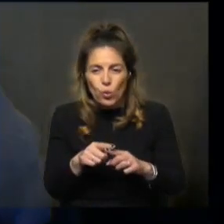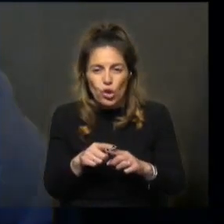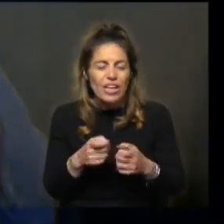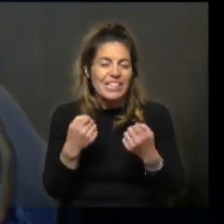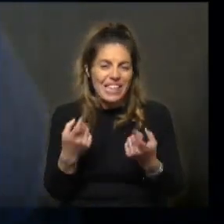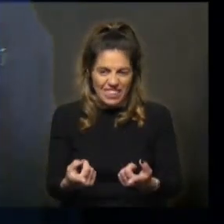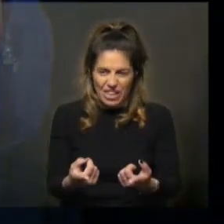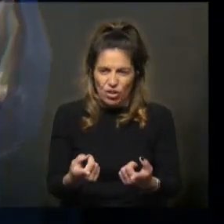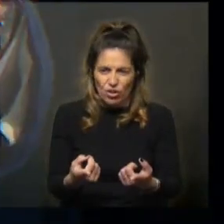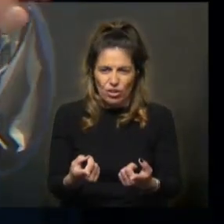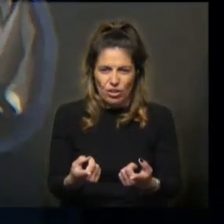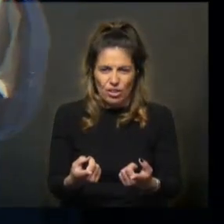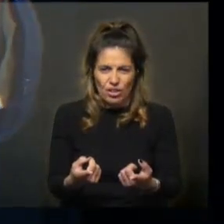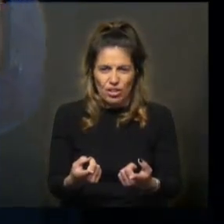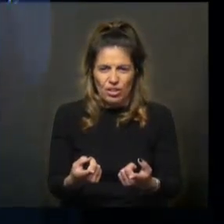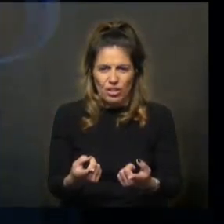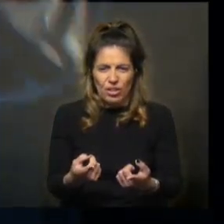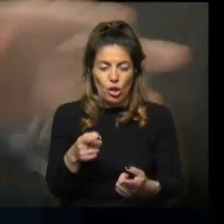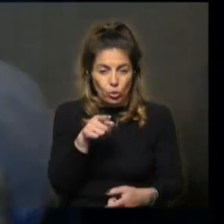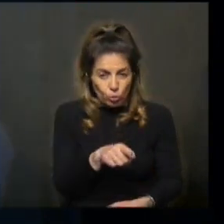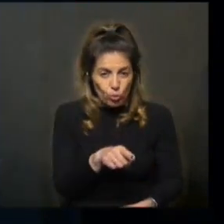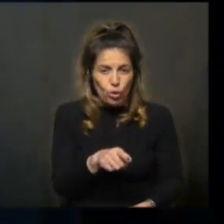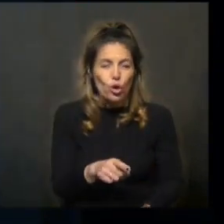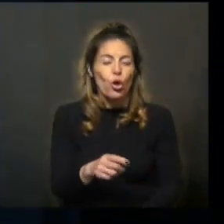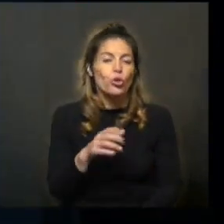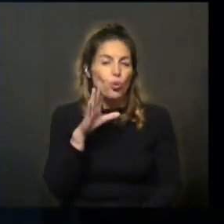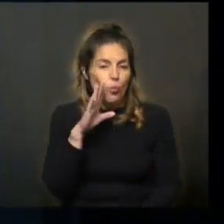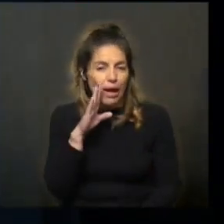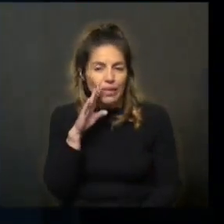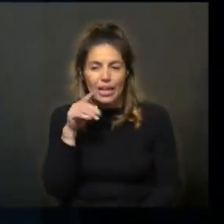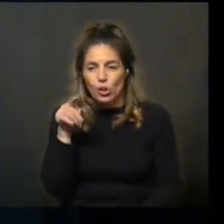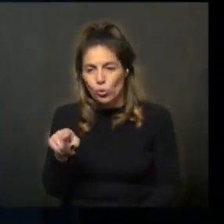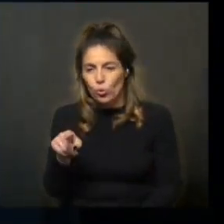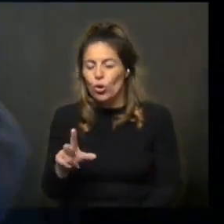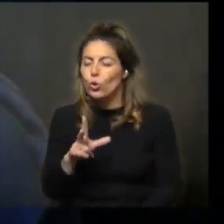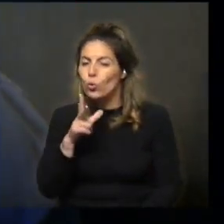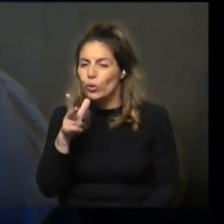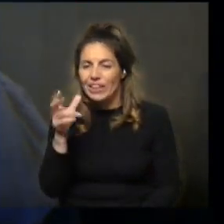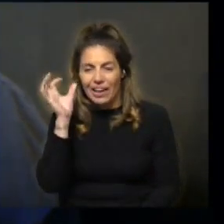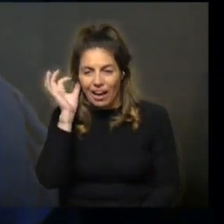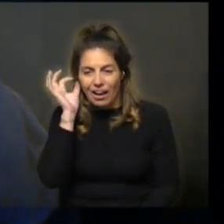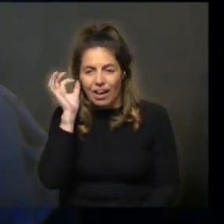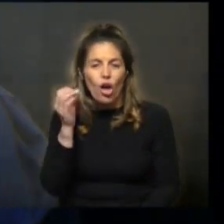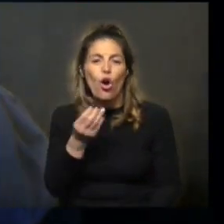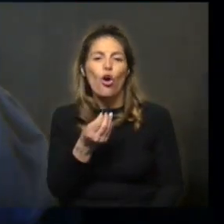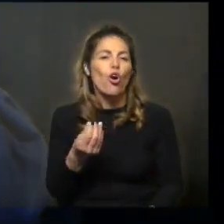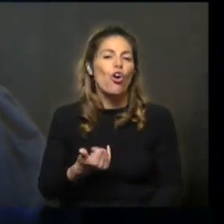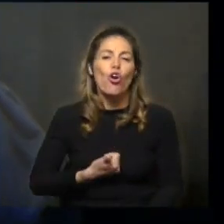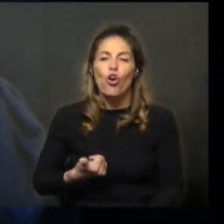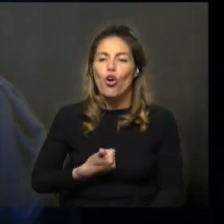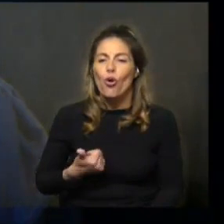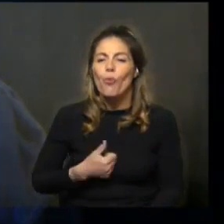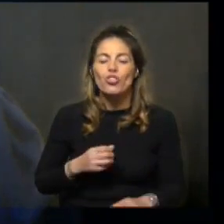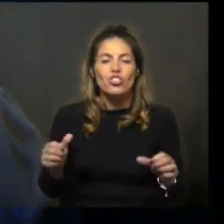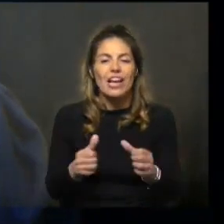dieron de de ti con con tu madre y con tu hija como Cómo cóm cómo se